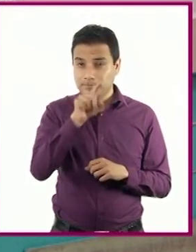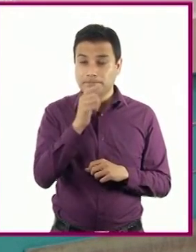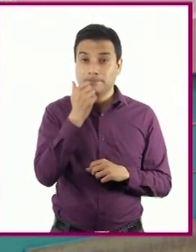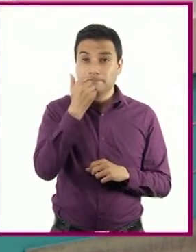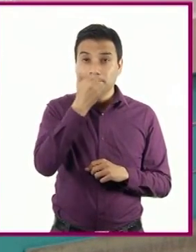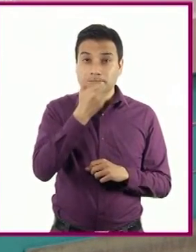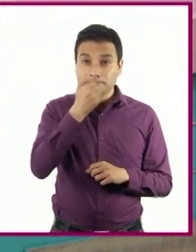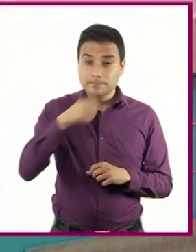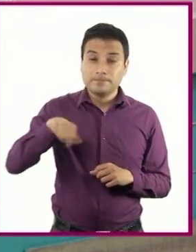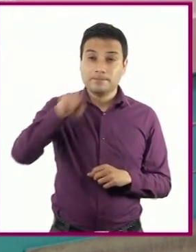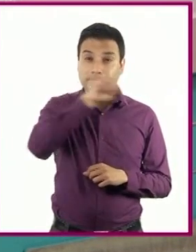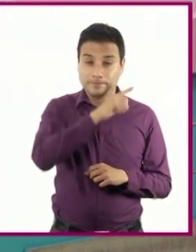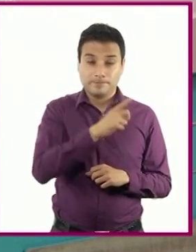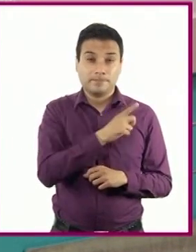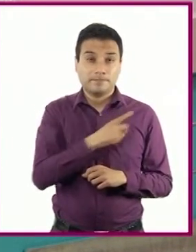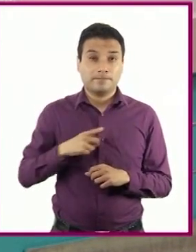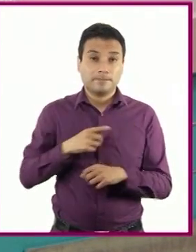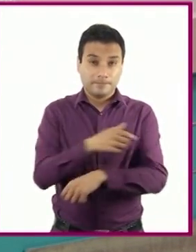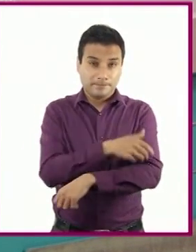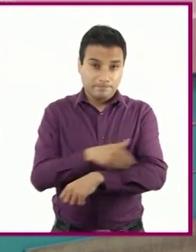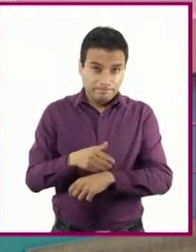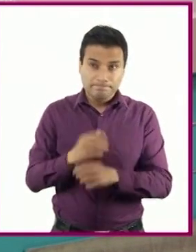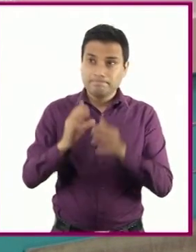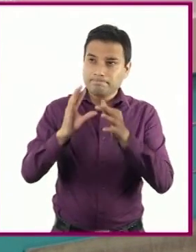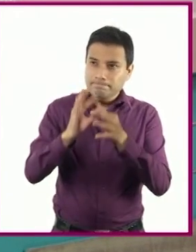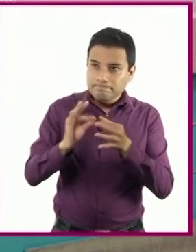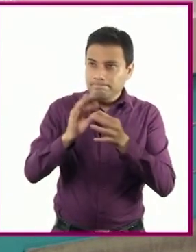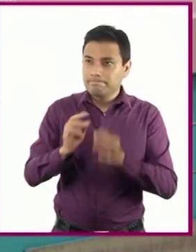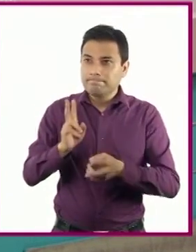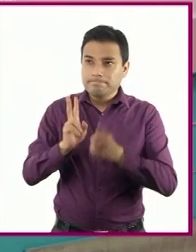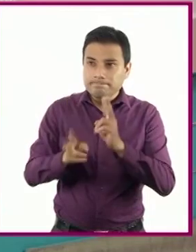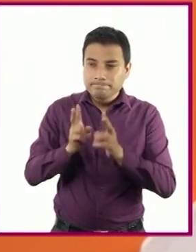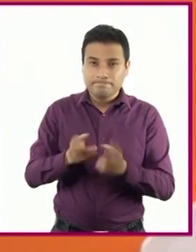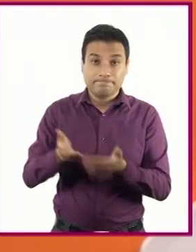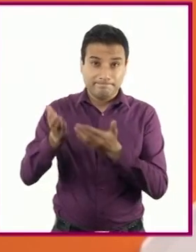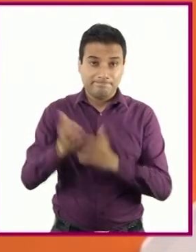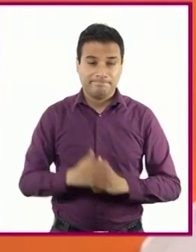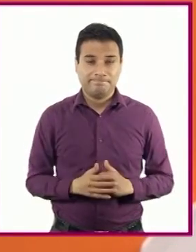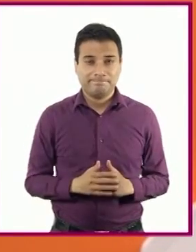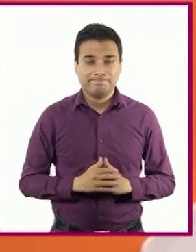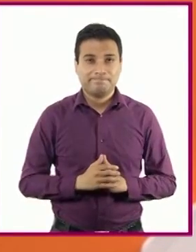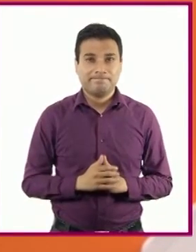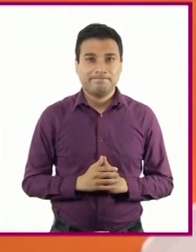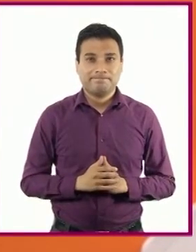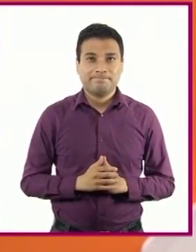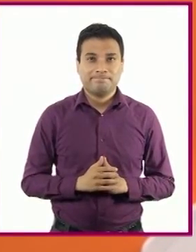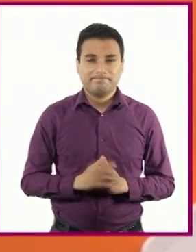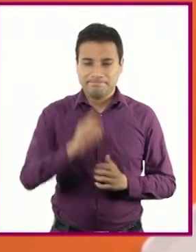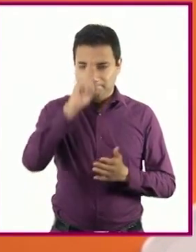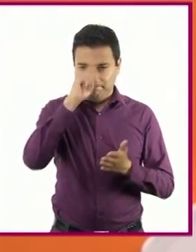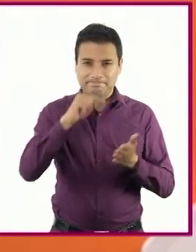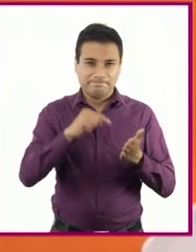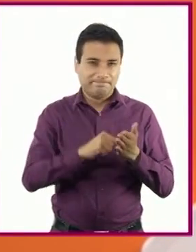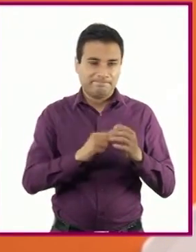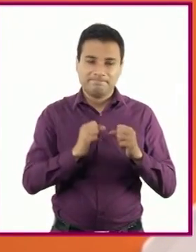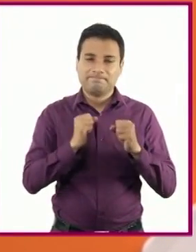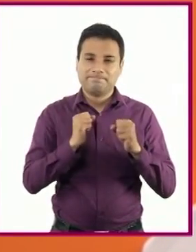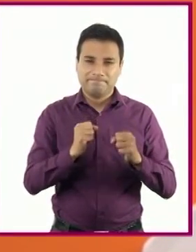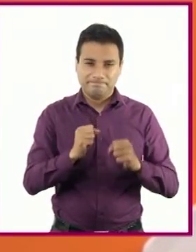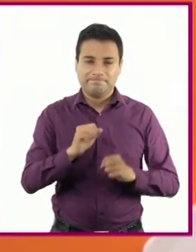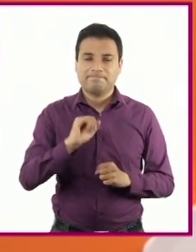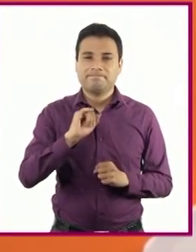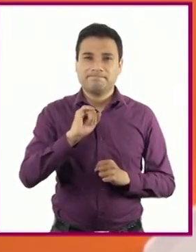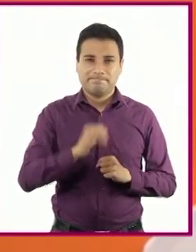y los alumnos compartan con sus familiares los conocimientos adquiridos en esta sesión. estoy seguro que lo harán, ya que